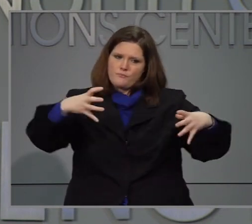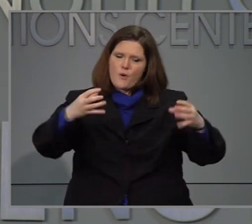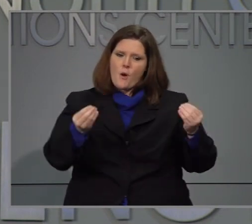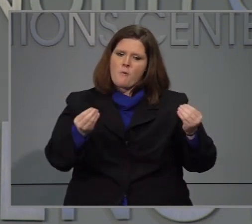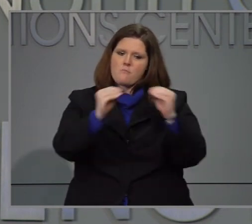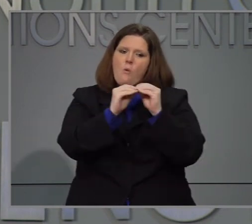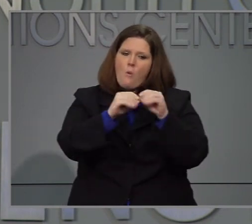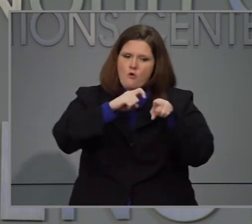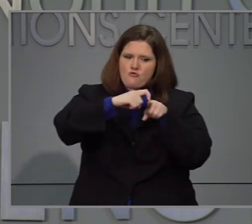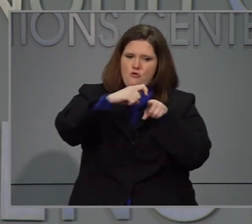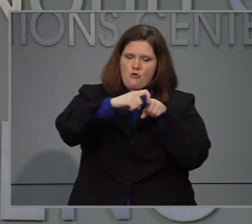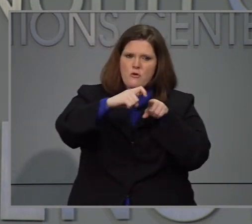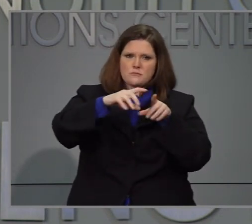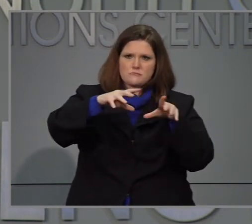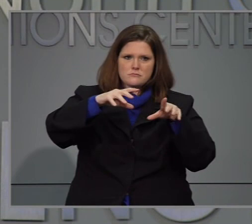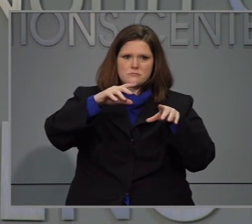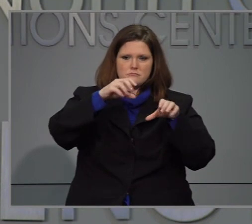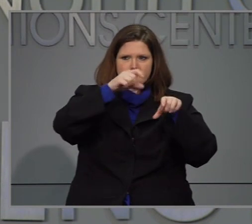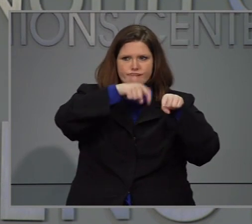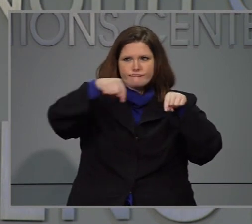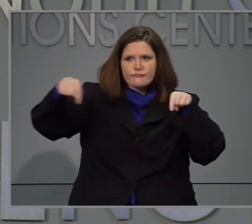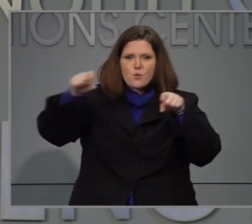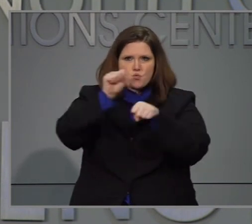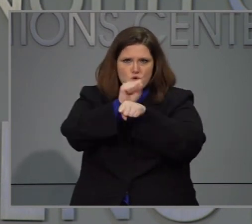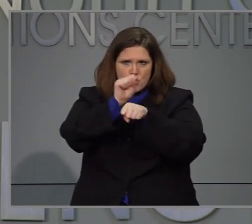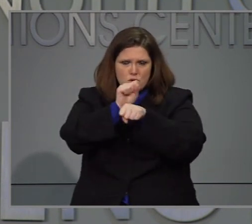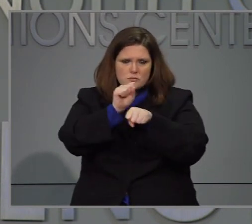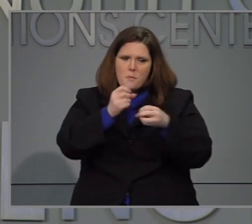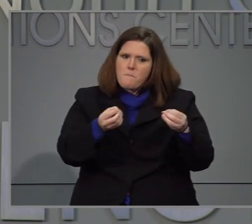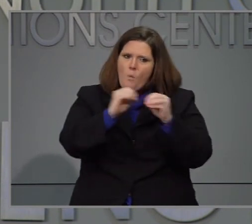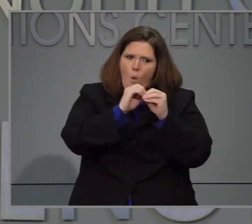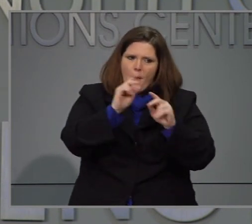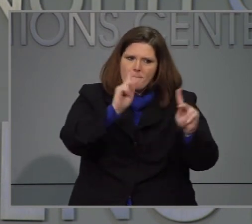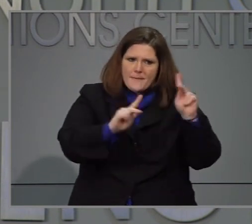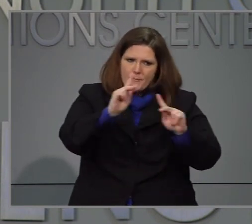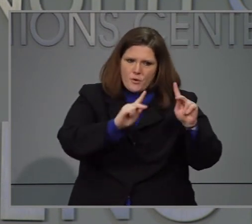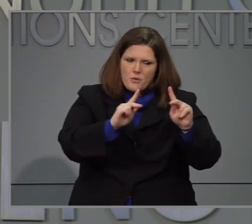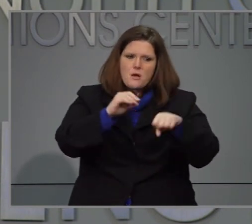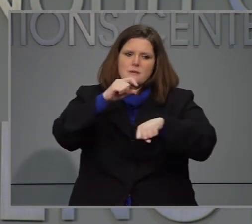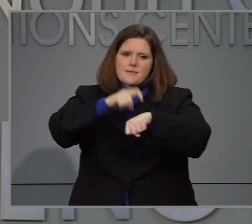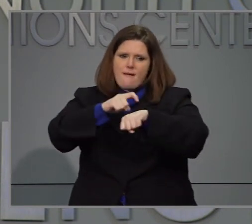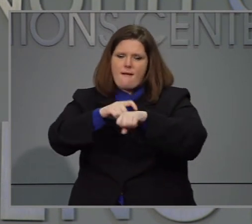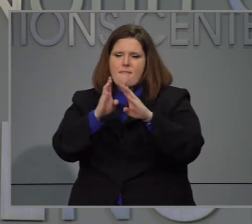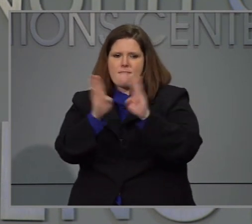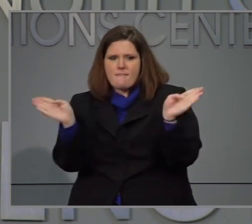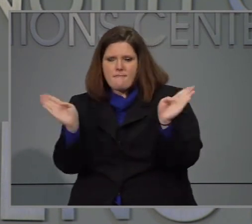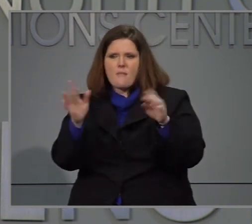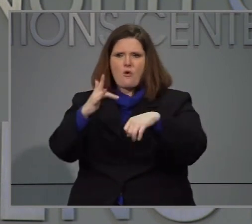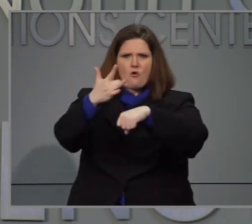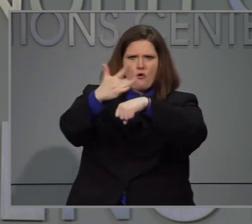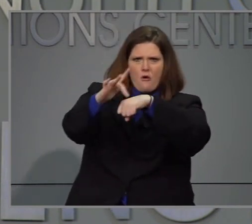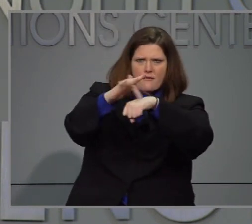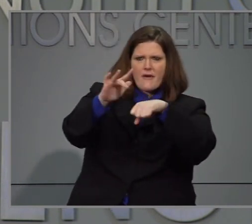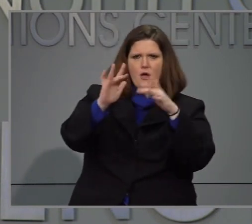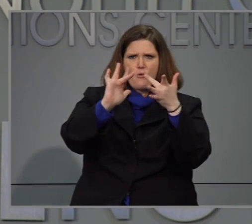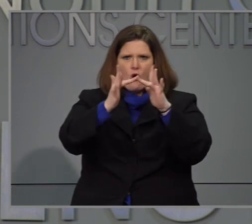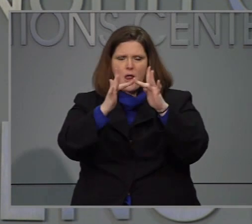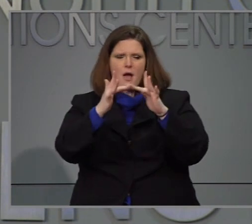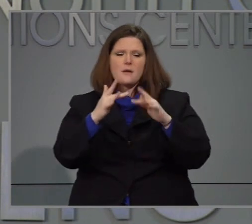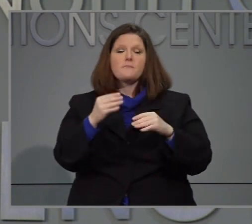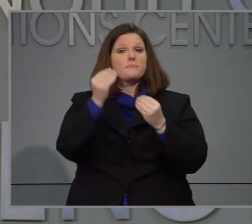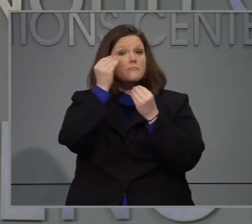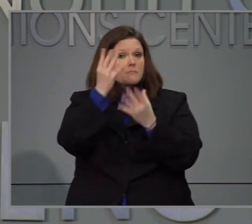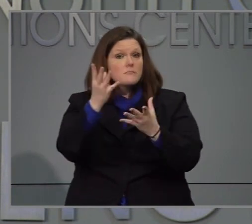están respondiendo llamadas y aumentar su capacidad en línea, en Internet, para poder recibir reclamos. Estamos